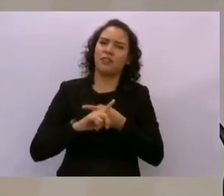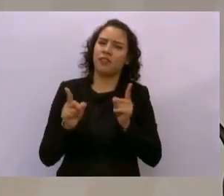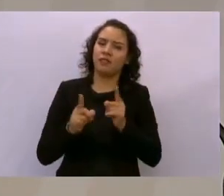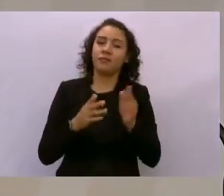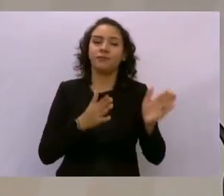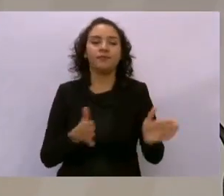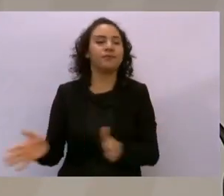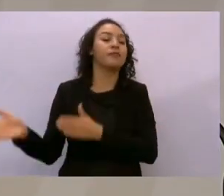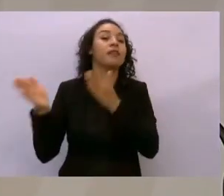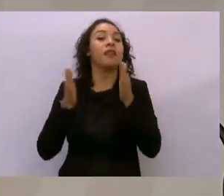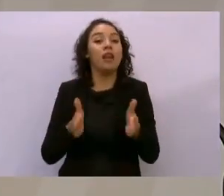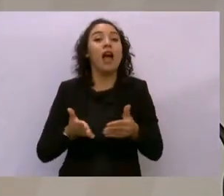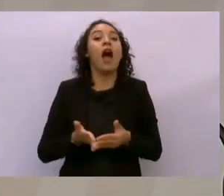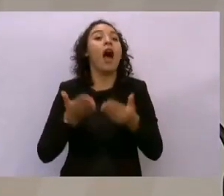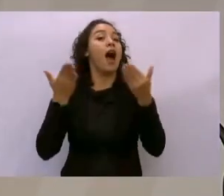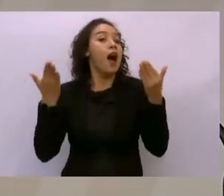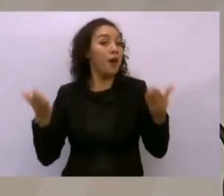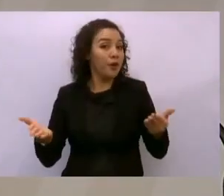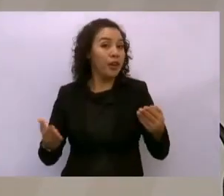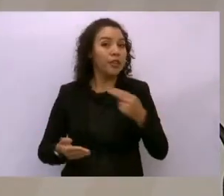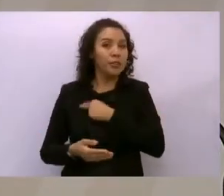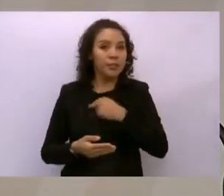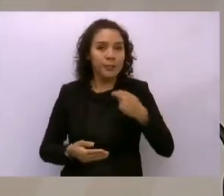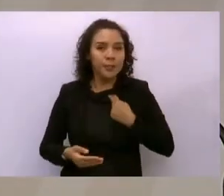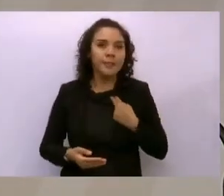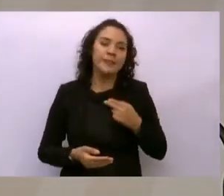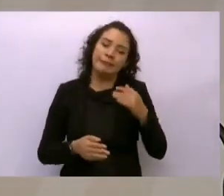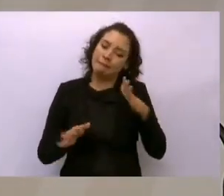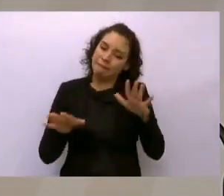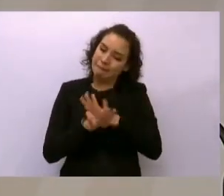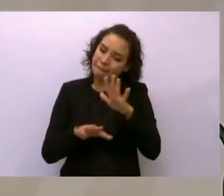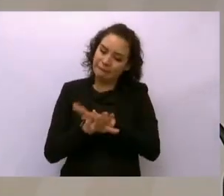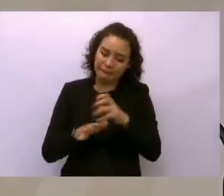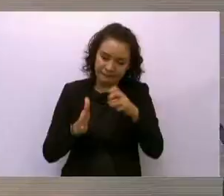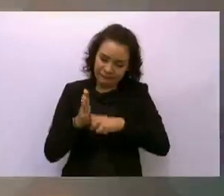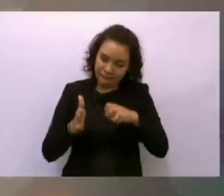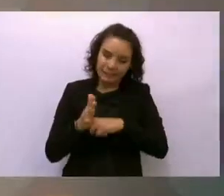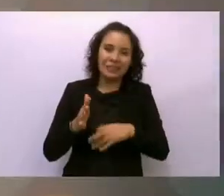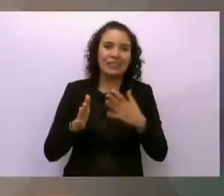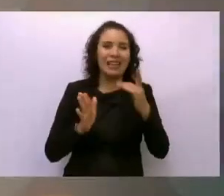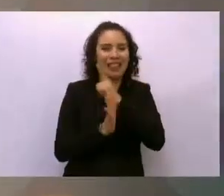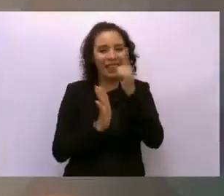Ahora ya no, nos costó trabajo, modificamos las leyes,